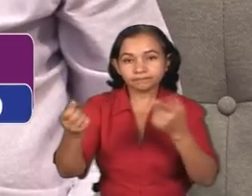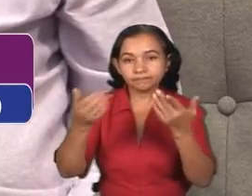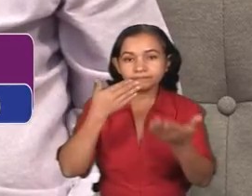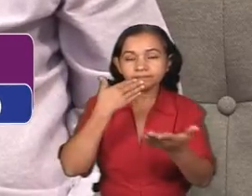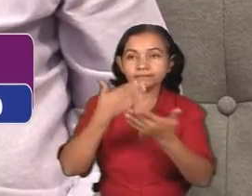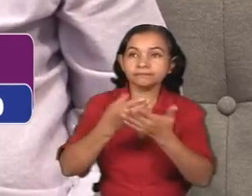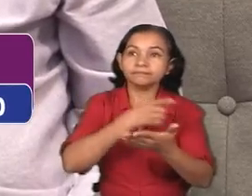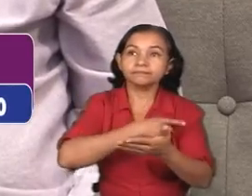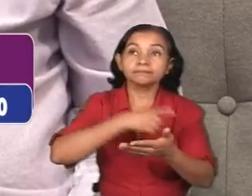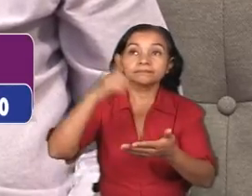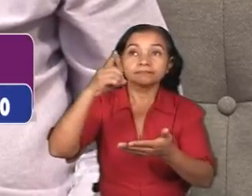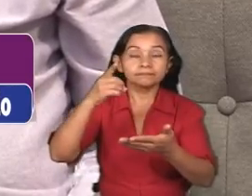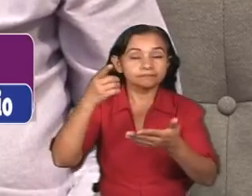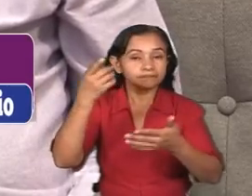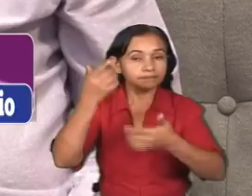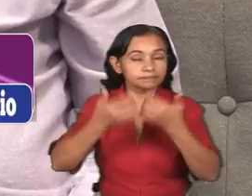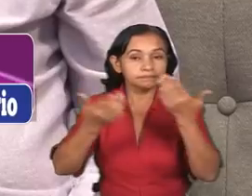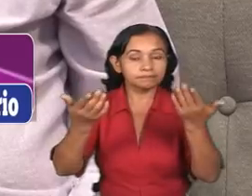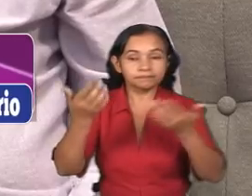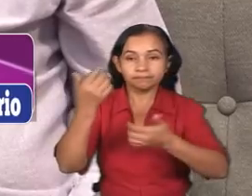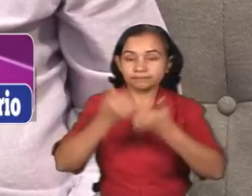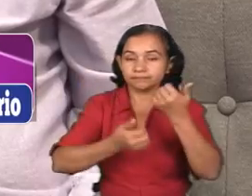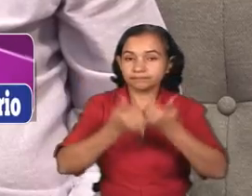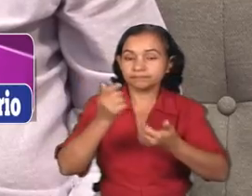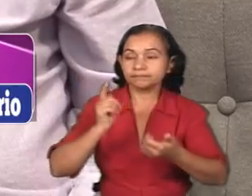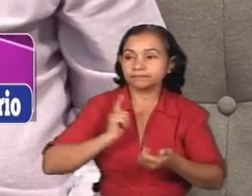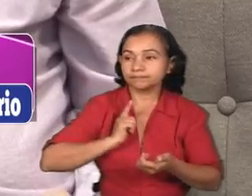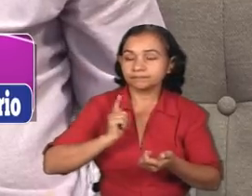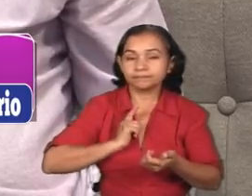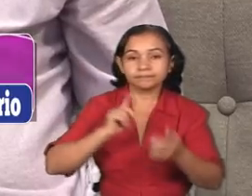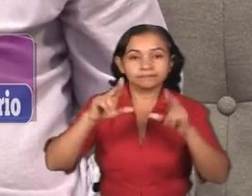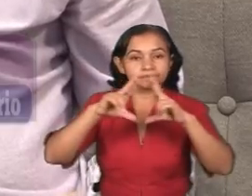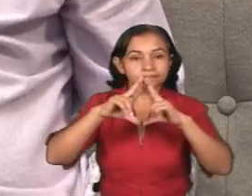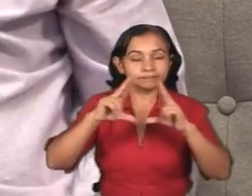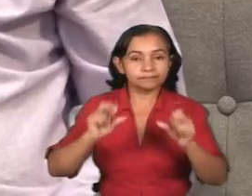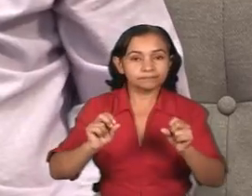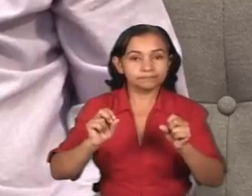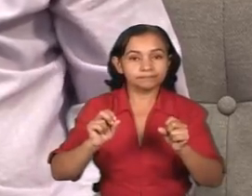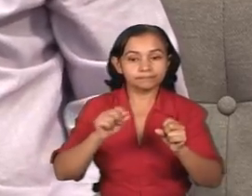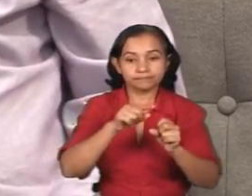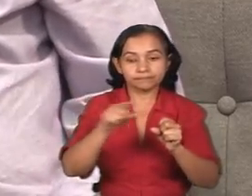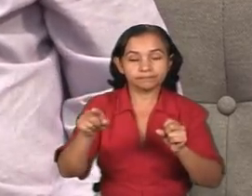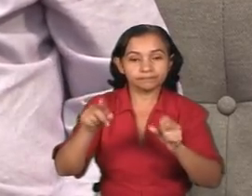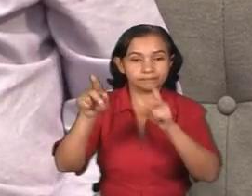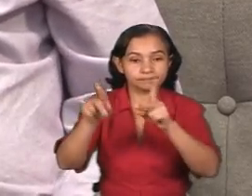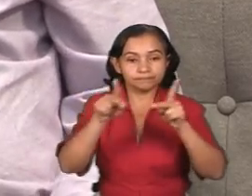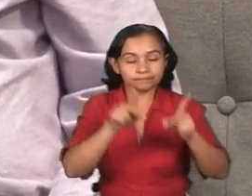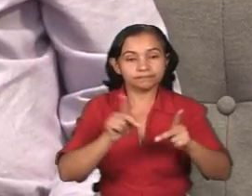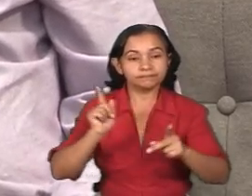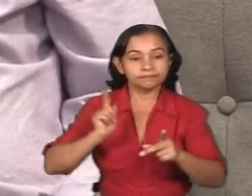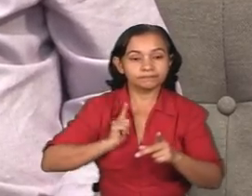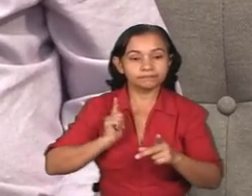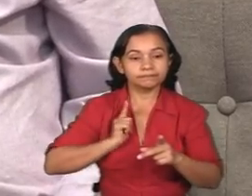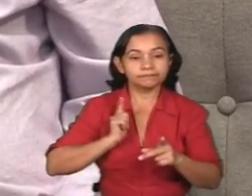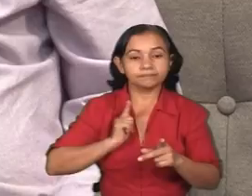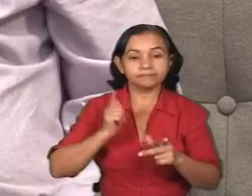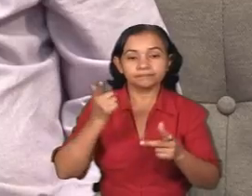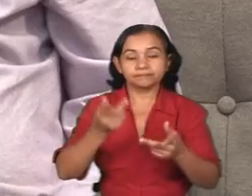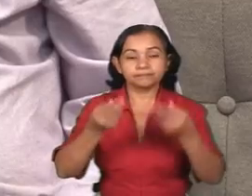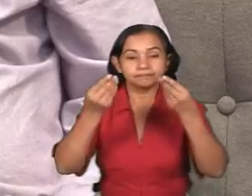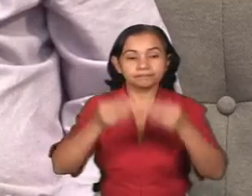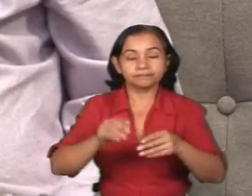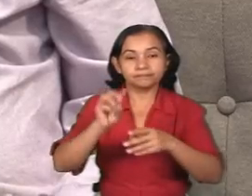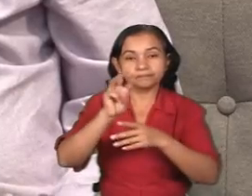Fallido, gracias a Dios, ¿no? Y por ese el caos, ¿no?, que se sumió el país, que estas personas sumieron el país. Tuvimos prácticamente una pérdida